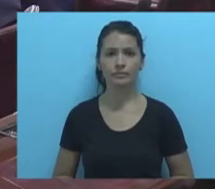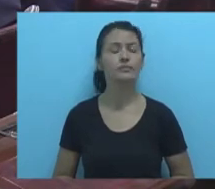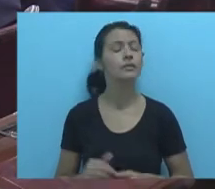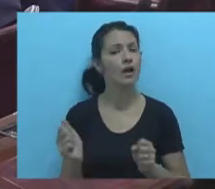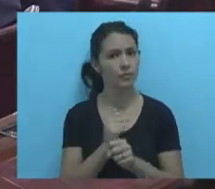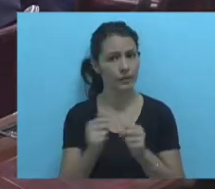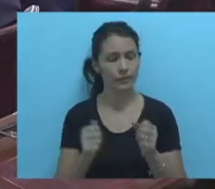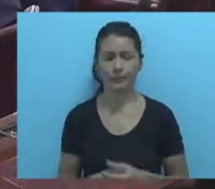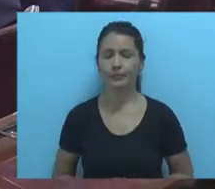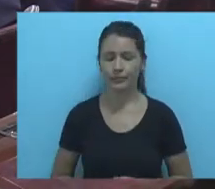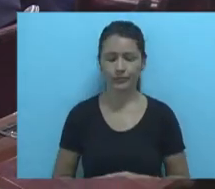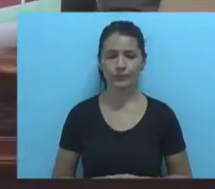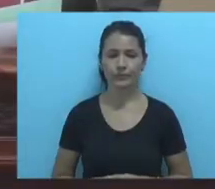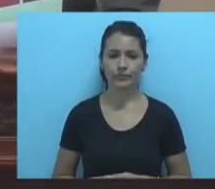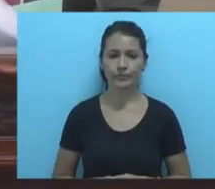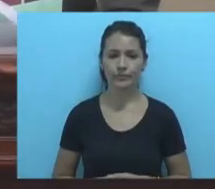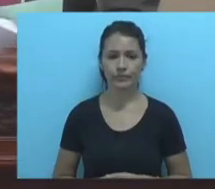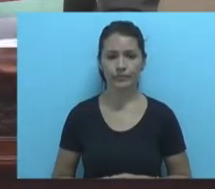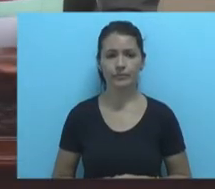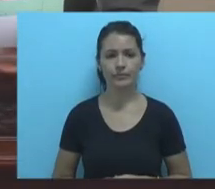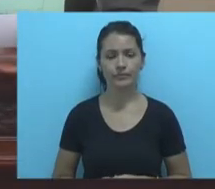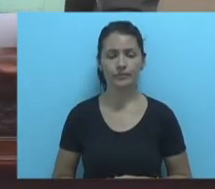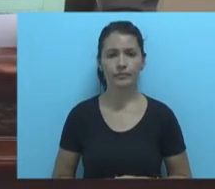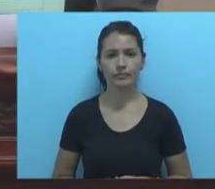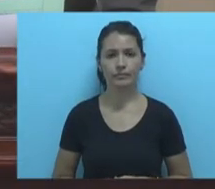resulta aprobado.